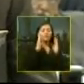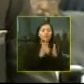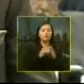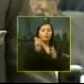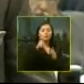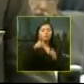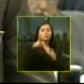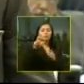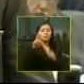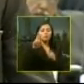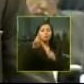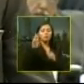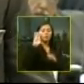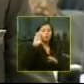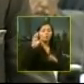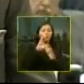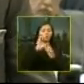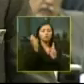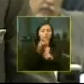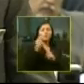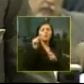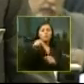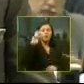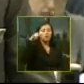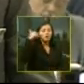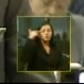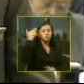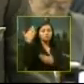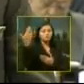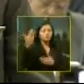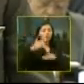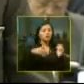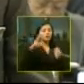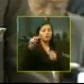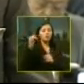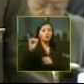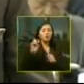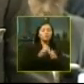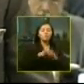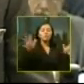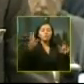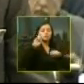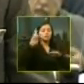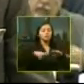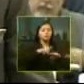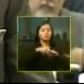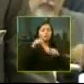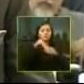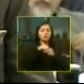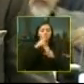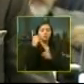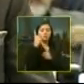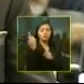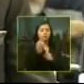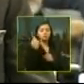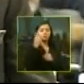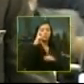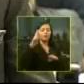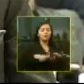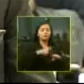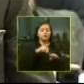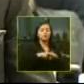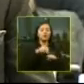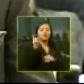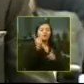Estado pluricultural, por las razones expuestas de que no puede haber varias naciones dentro de una sola nación,